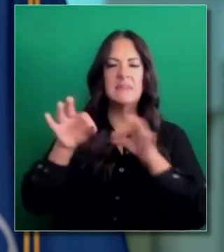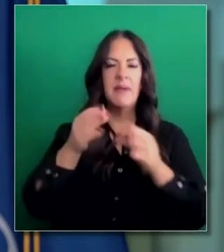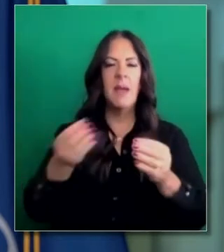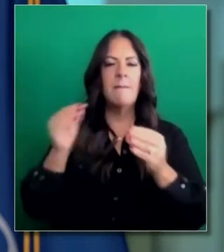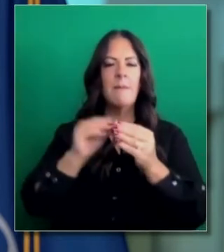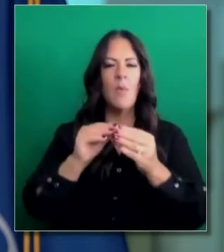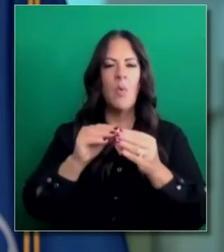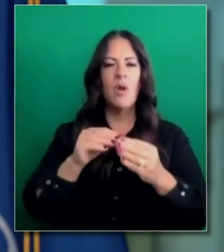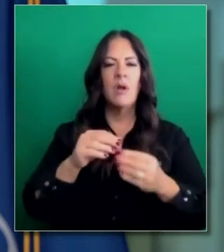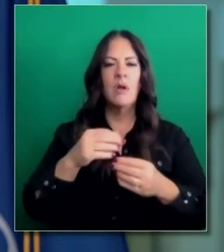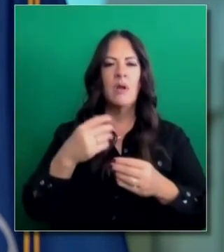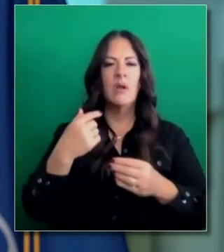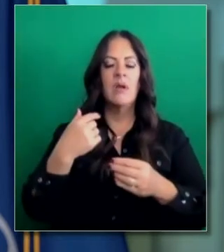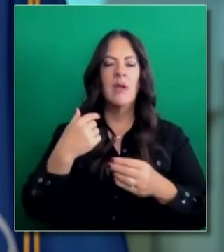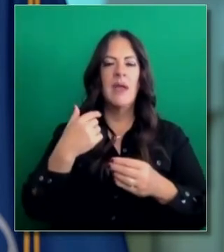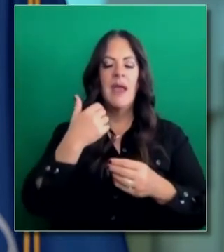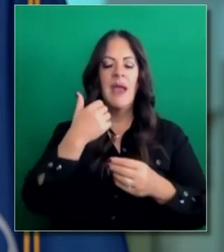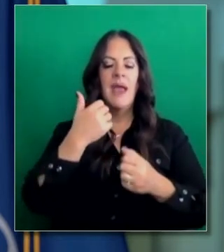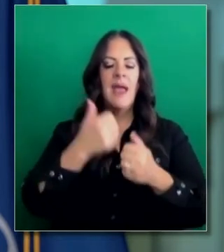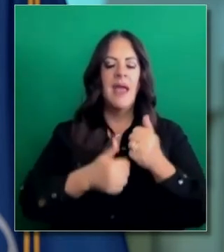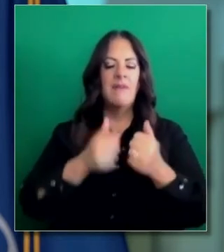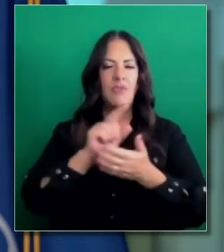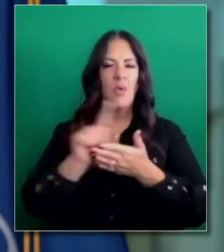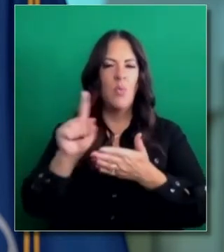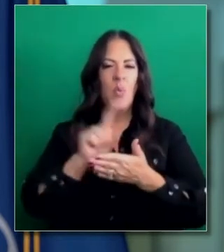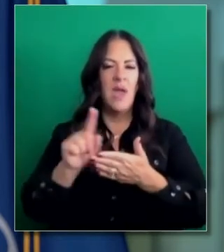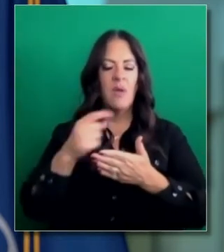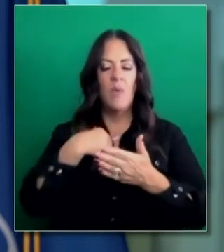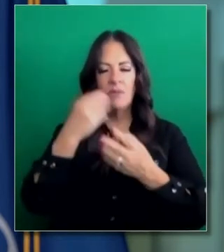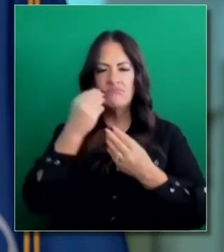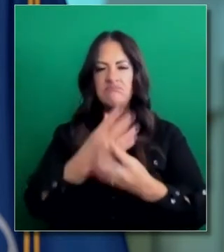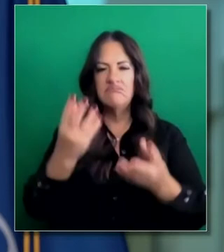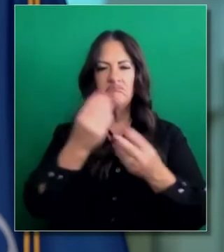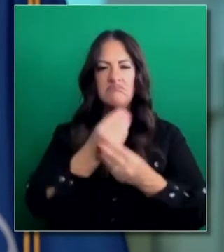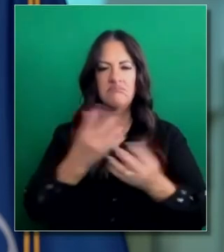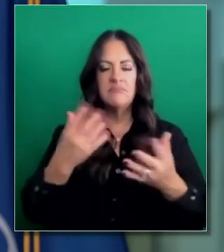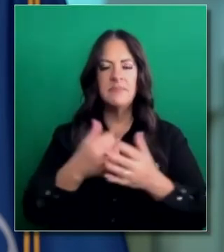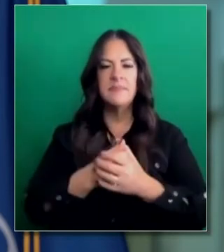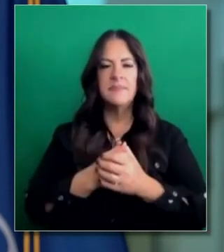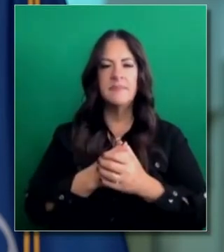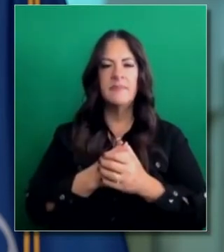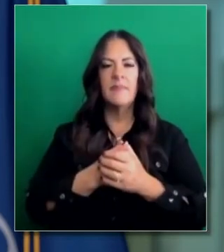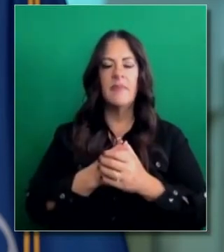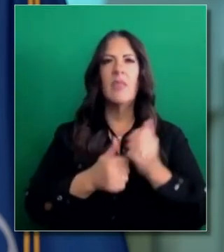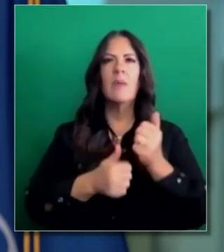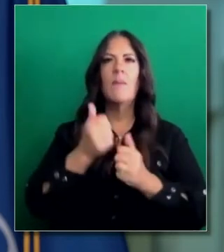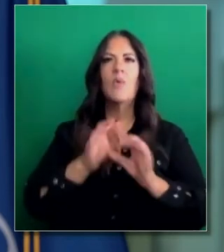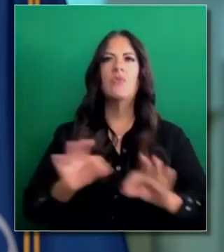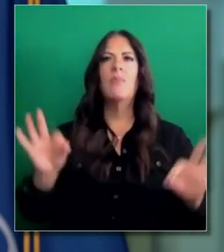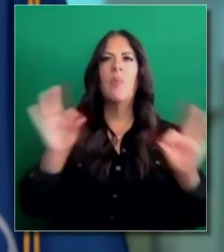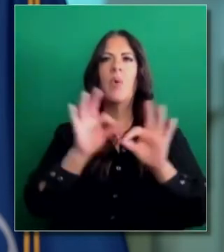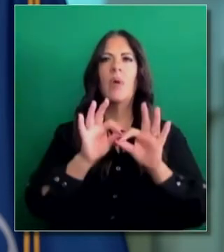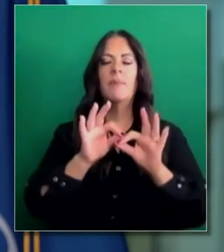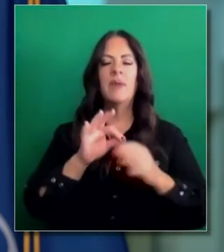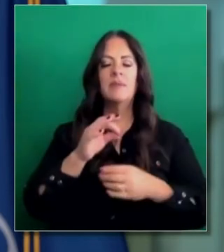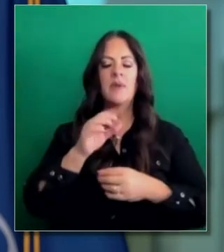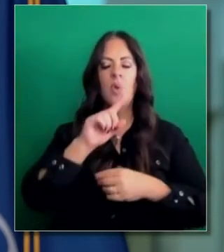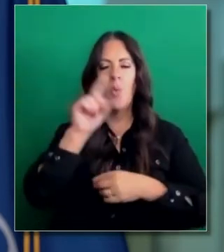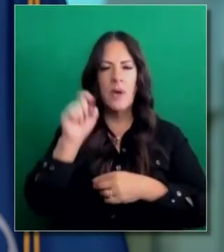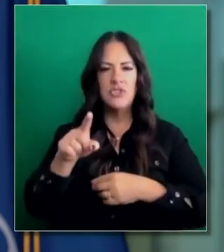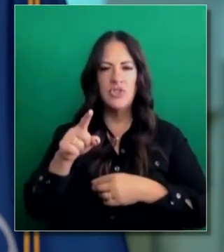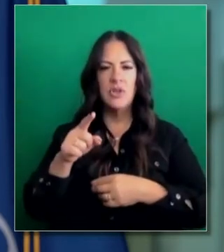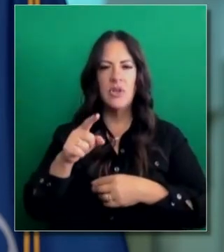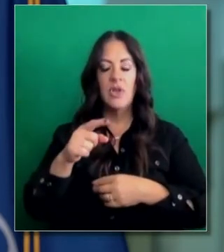conversaciones que tenemos casi cada hora en cuanto a una pregunta fundamental estamos viviendo